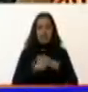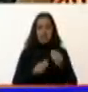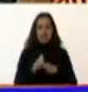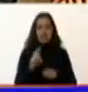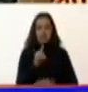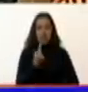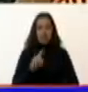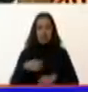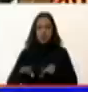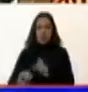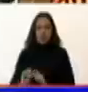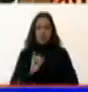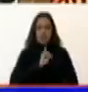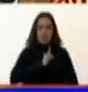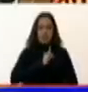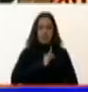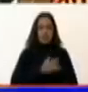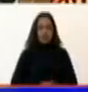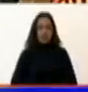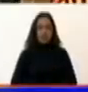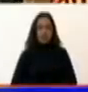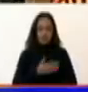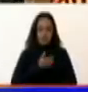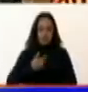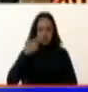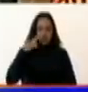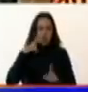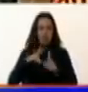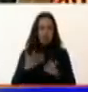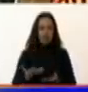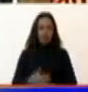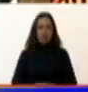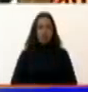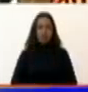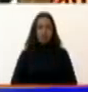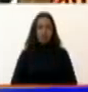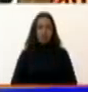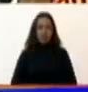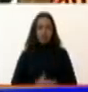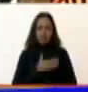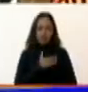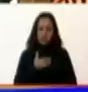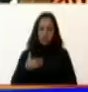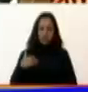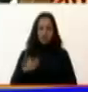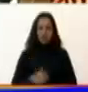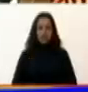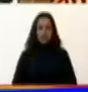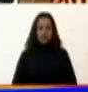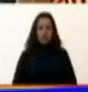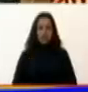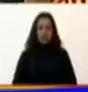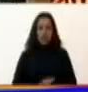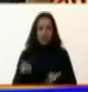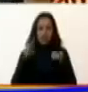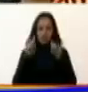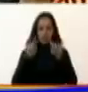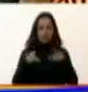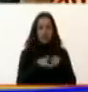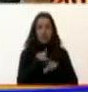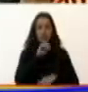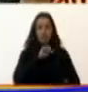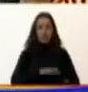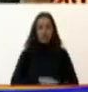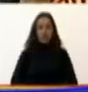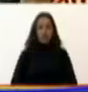del individualismo. Así nos quieren ver, así nos quieren tratar, así nos han querido formar históricamente.